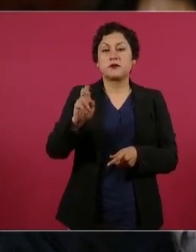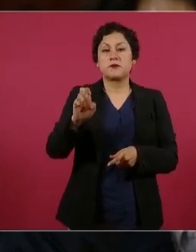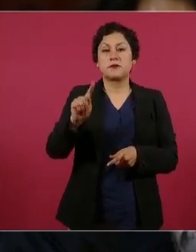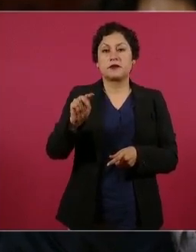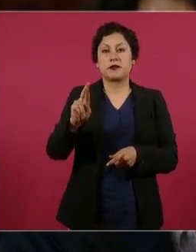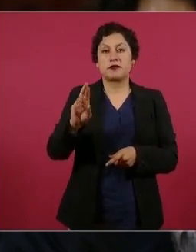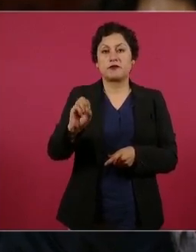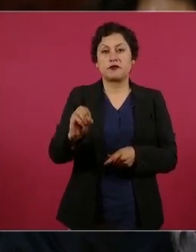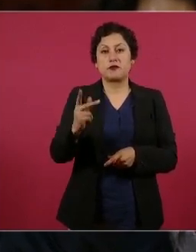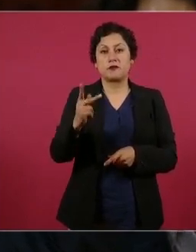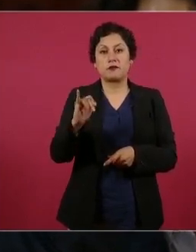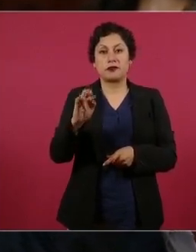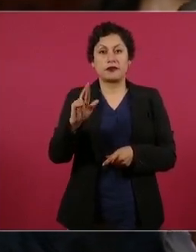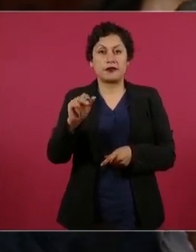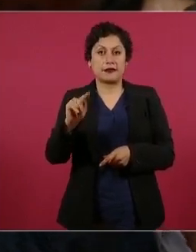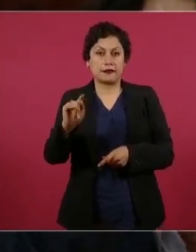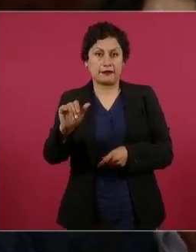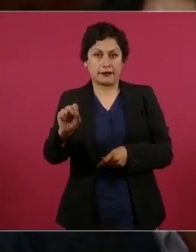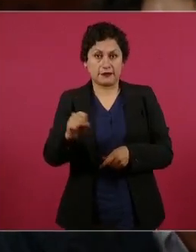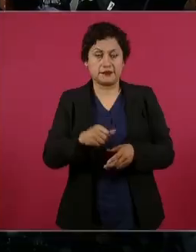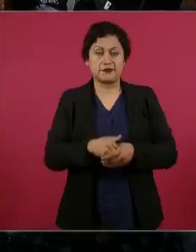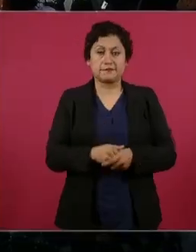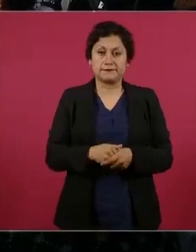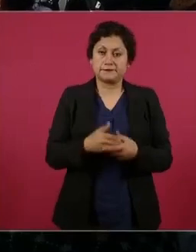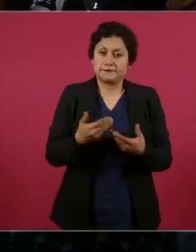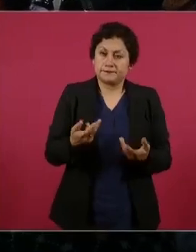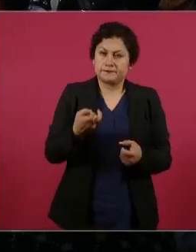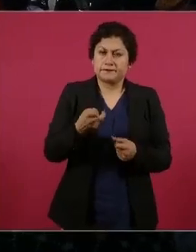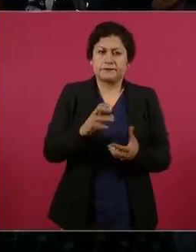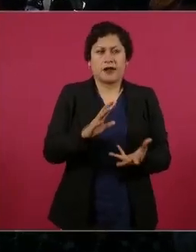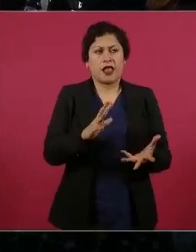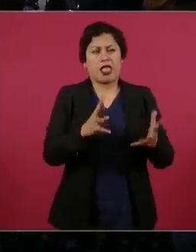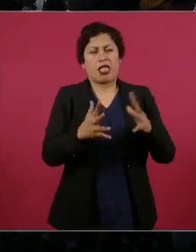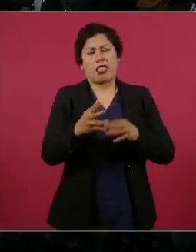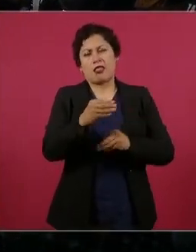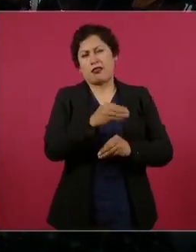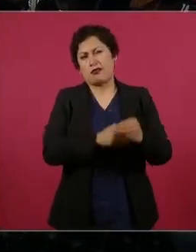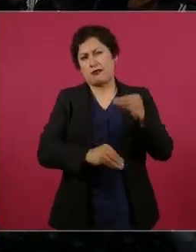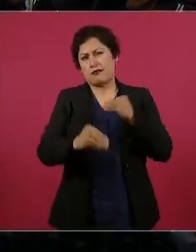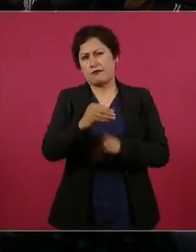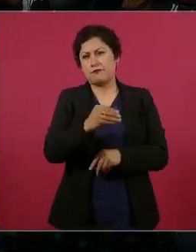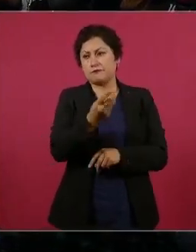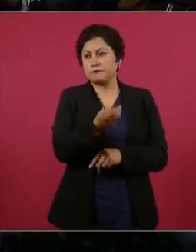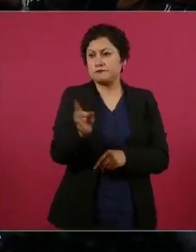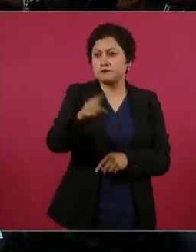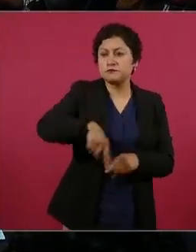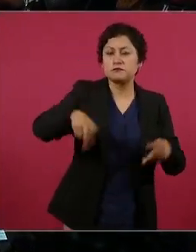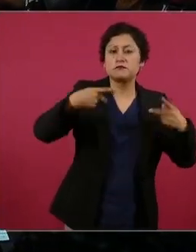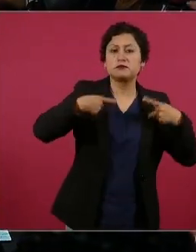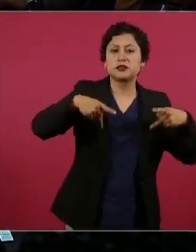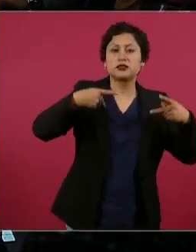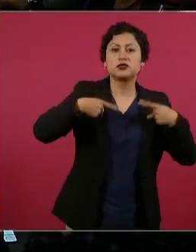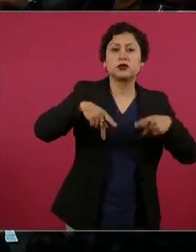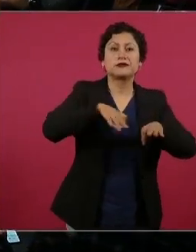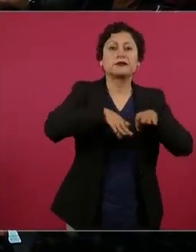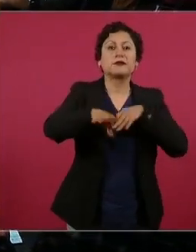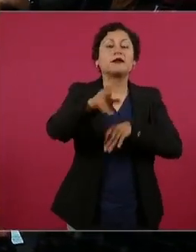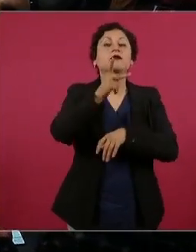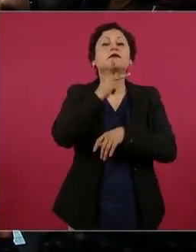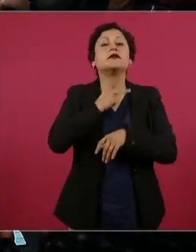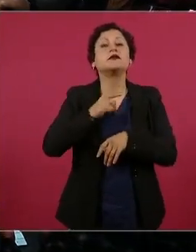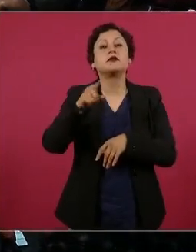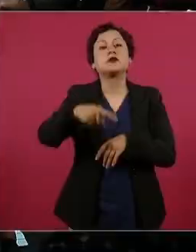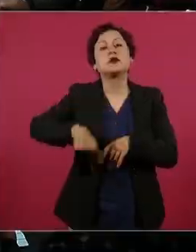A todo esto, los trabajadores petroleros pues se dirigen a usted y